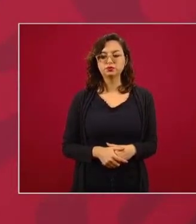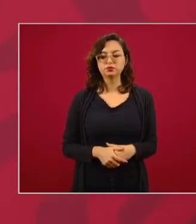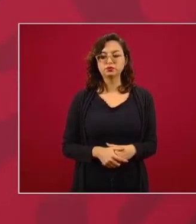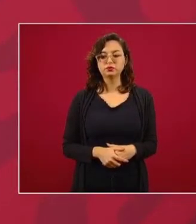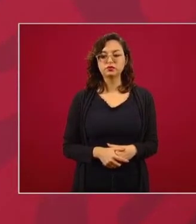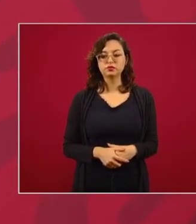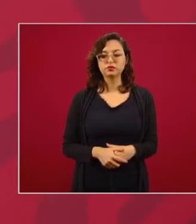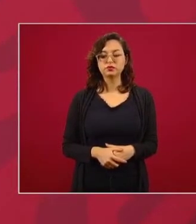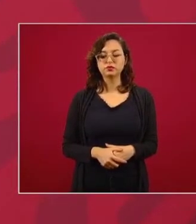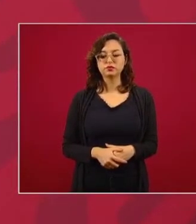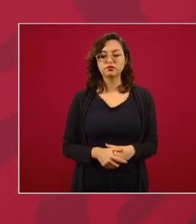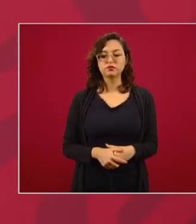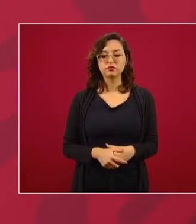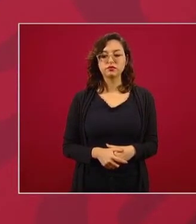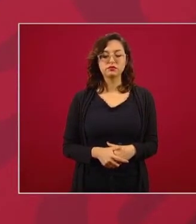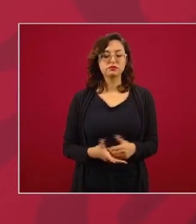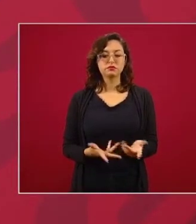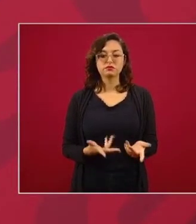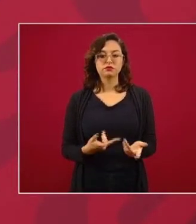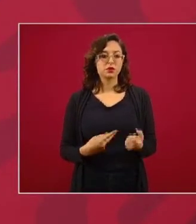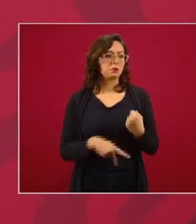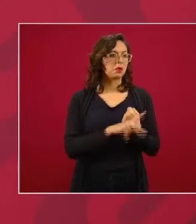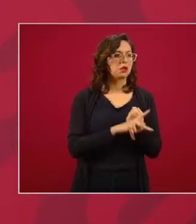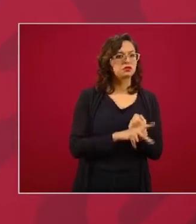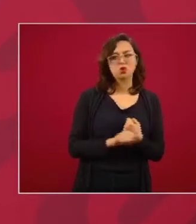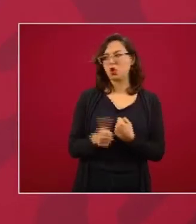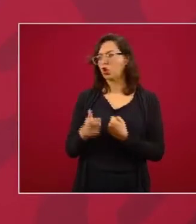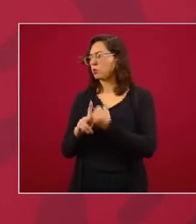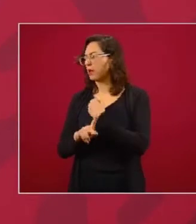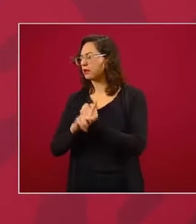soliciten tanto de un país como de otro.